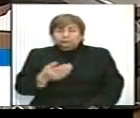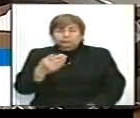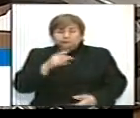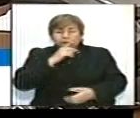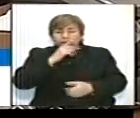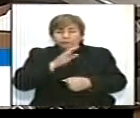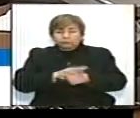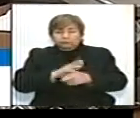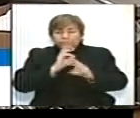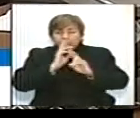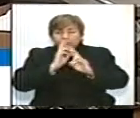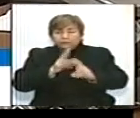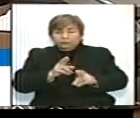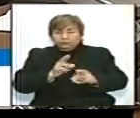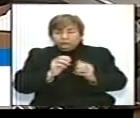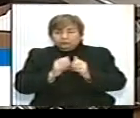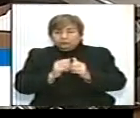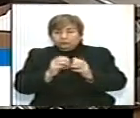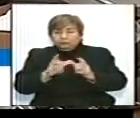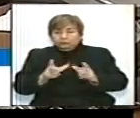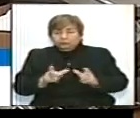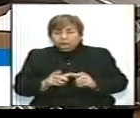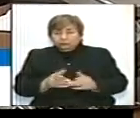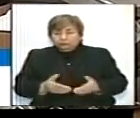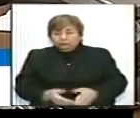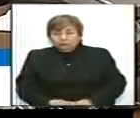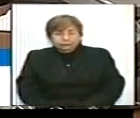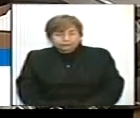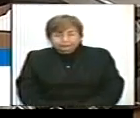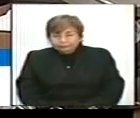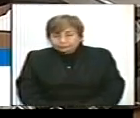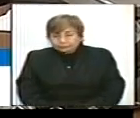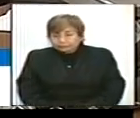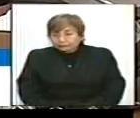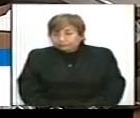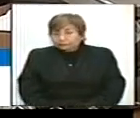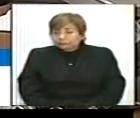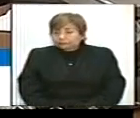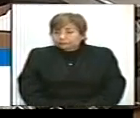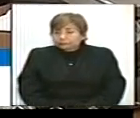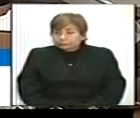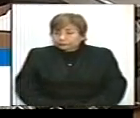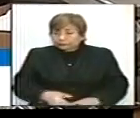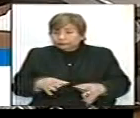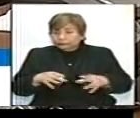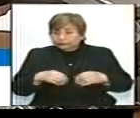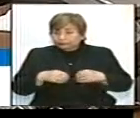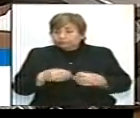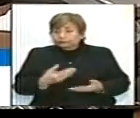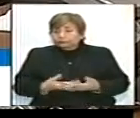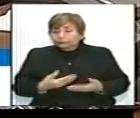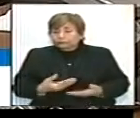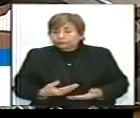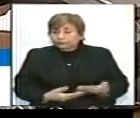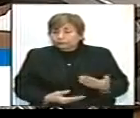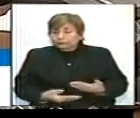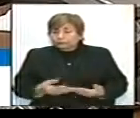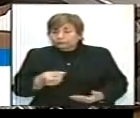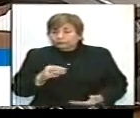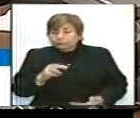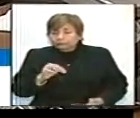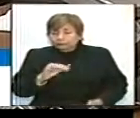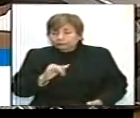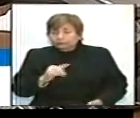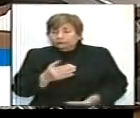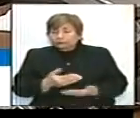y responde al modelo pedagógico que se está implementando a través de esto, a través de los COAR, y que PRONIET en este caso ha sido